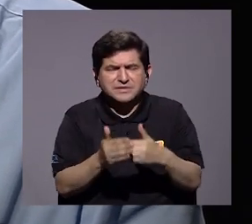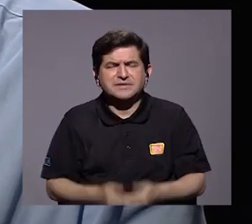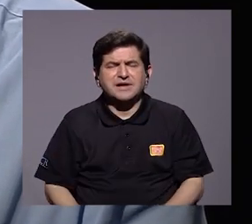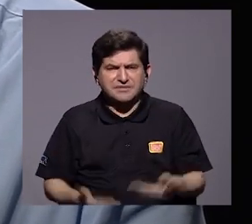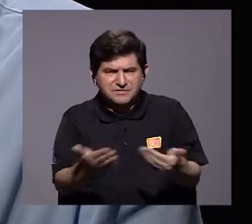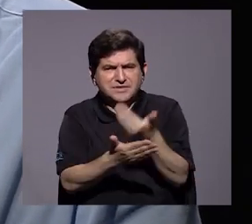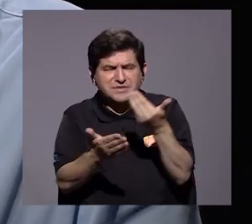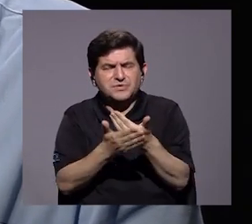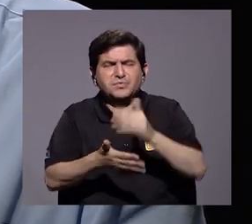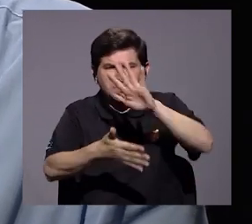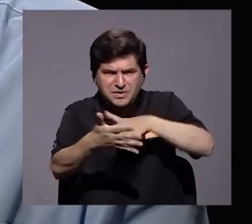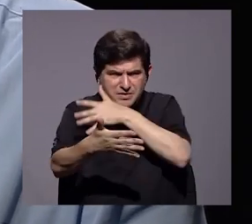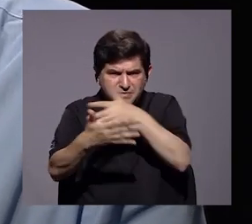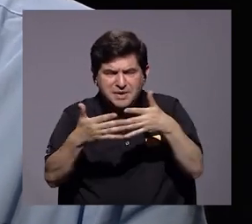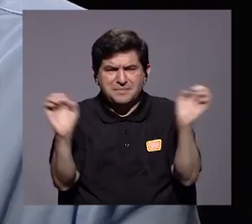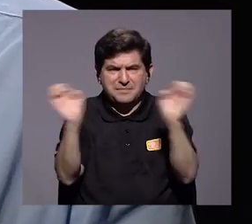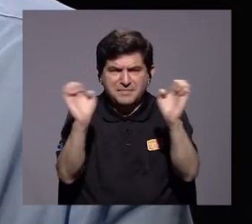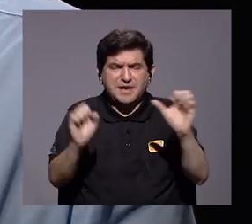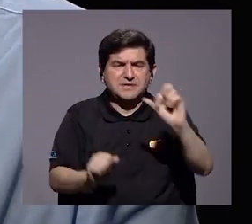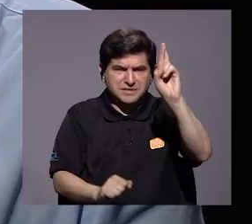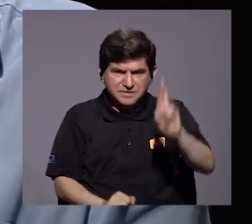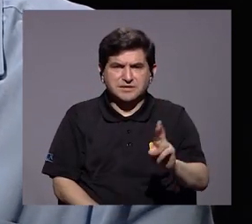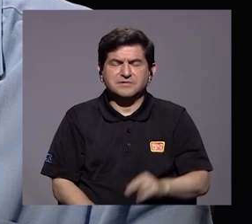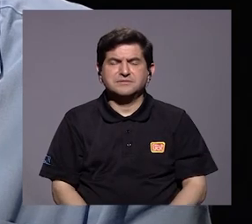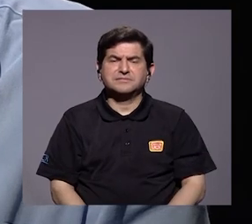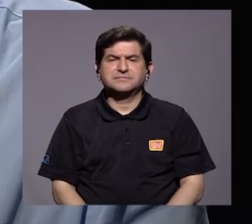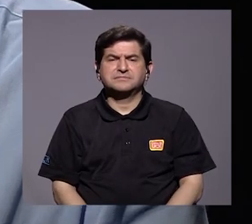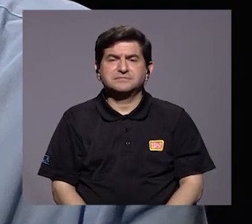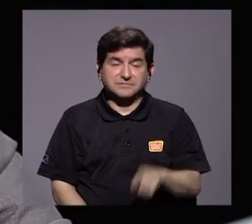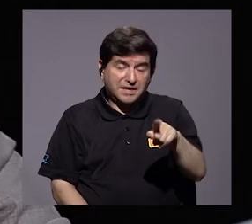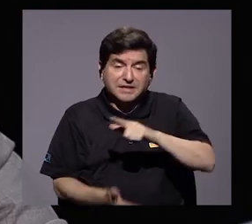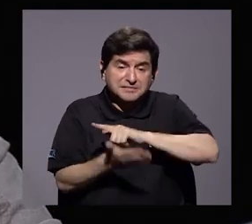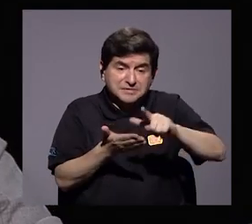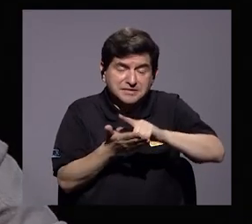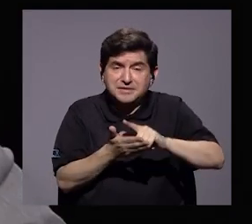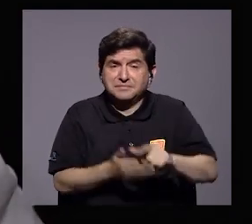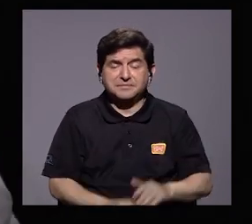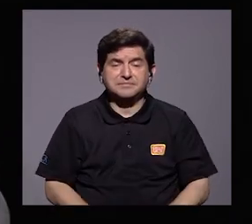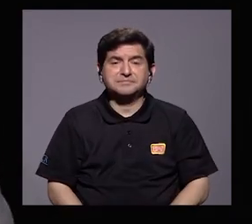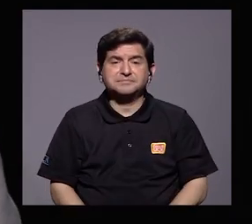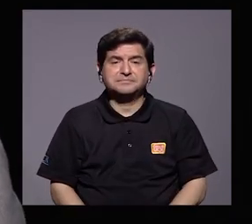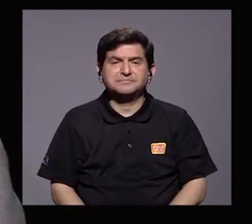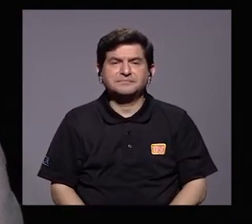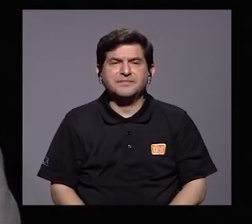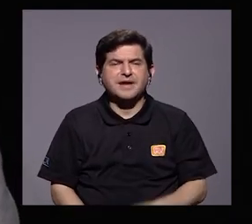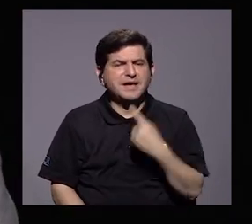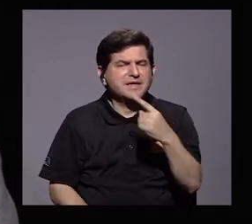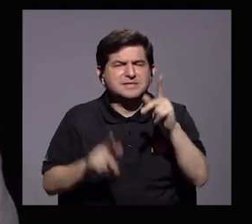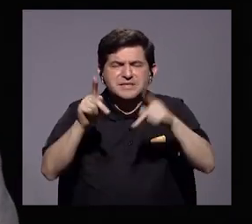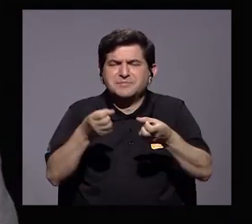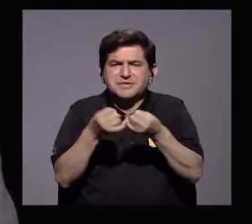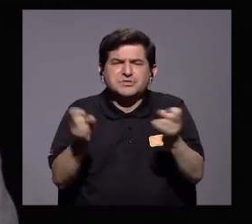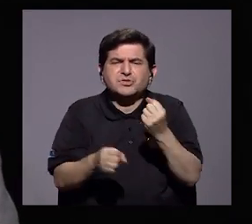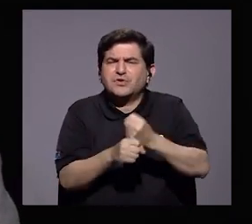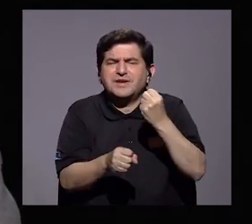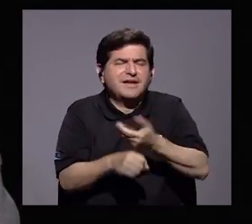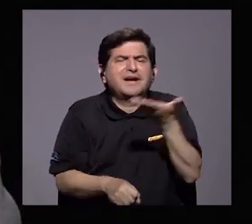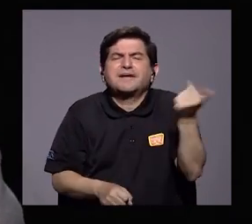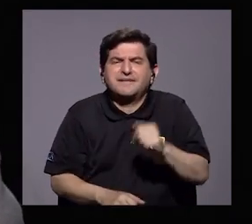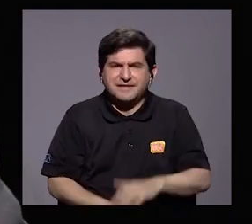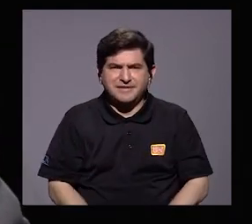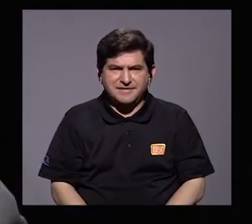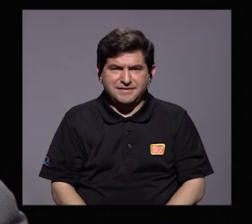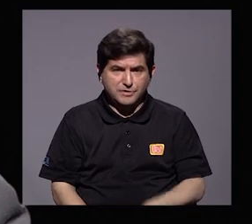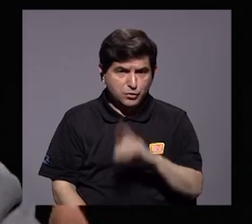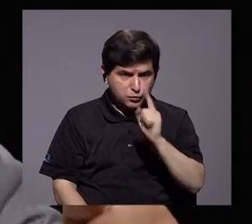matriz energética en costa rica es básicamente limpia quiere podemos decir donde sea que he llegado